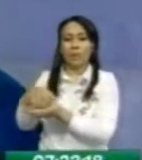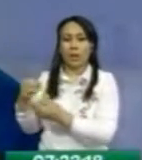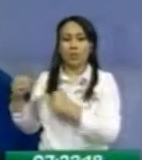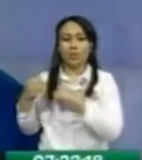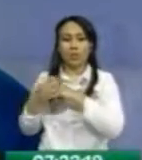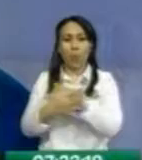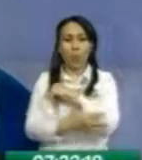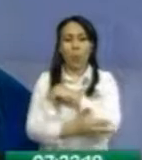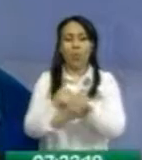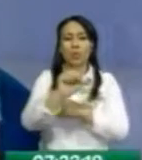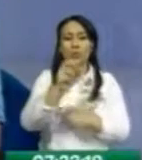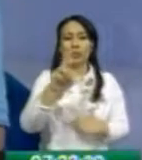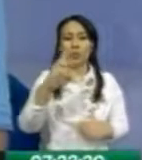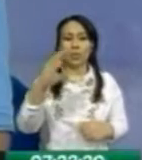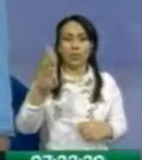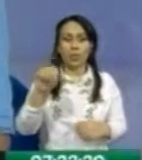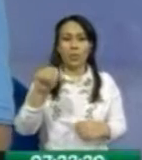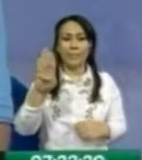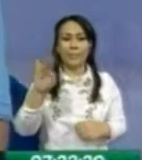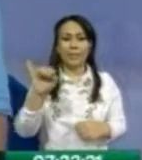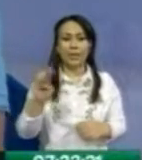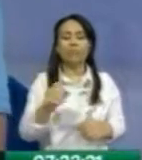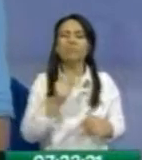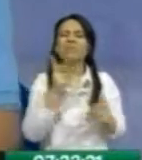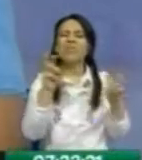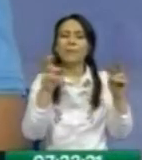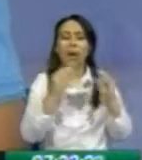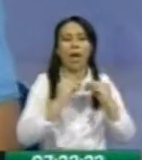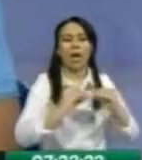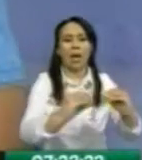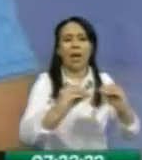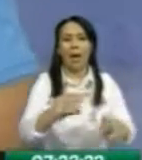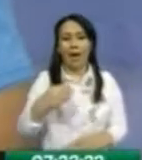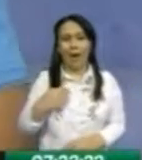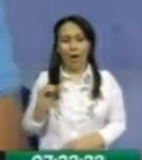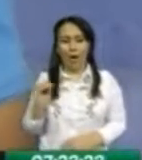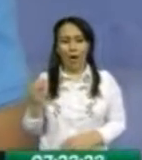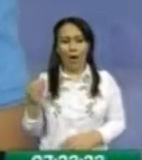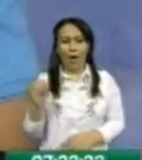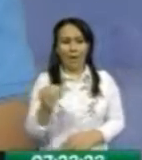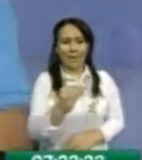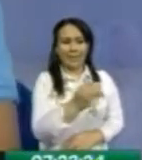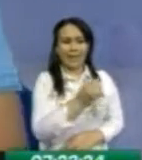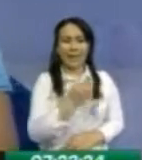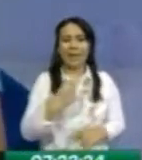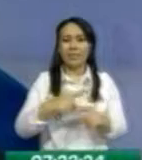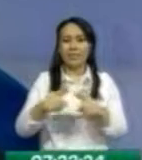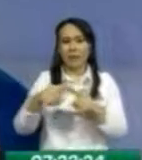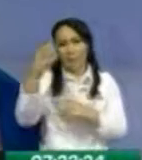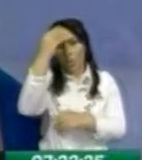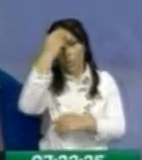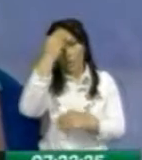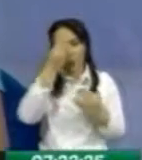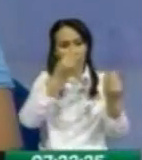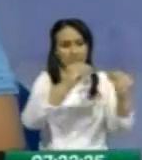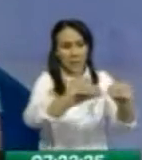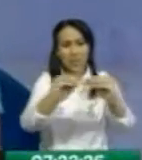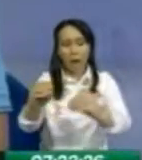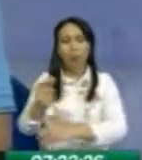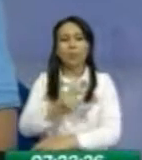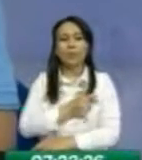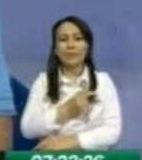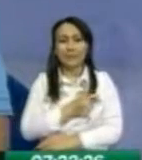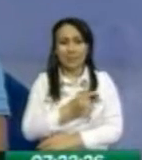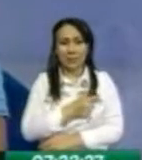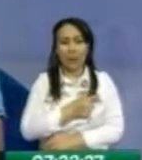hemos desplegado el programa Formador de Formadores. Es un programa que con jóvenes de algunos centros educativos